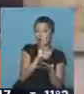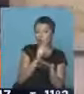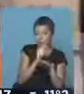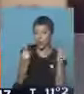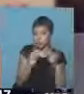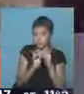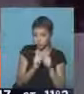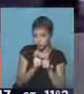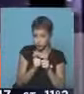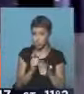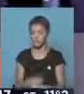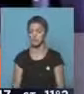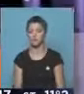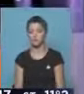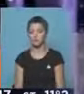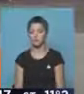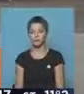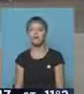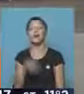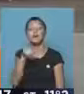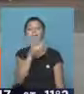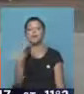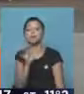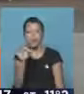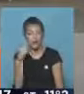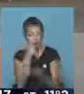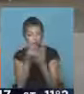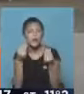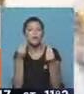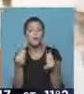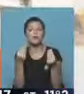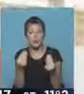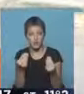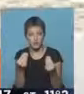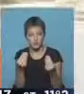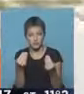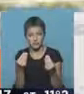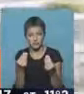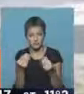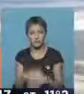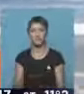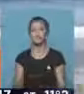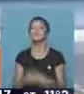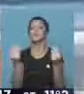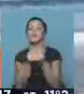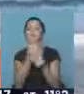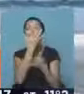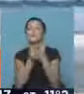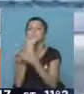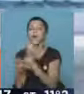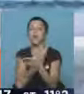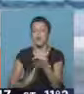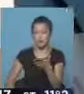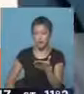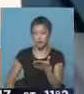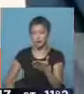año. El ataque ofrece otro ejemplo sobre por qué el almacenamiento de vulnerabilidades por parte de los gobiernos es